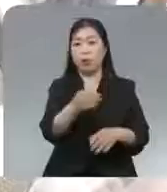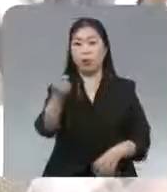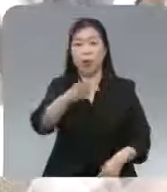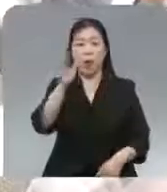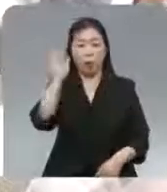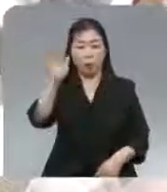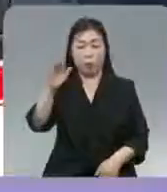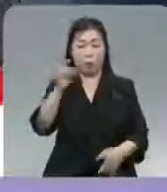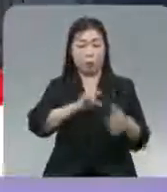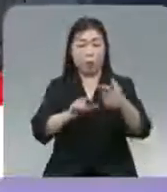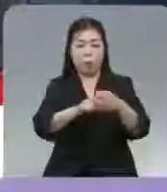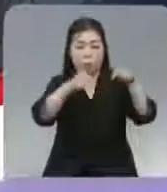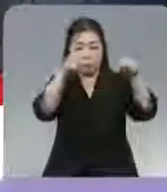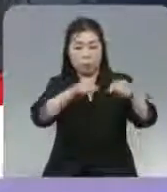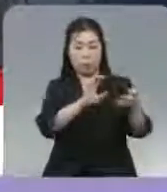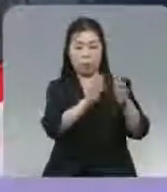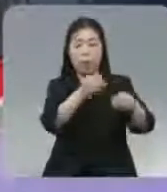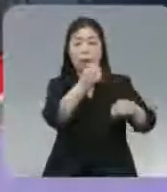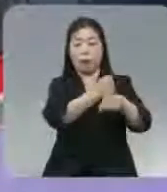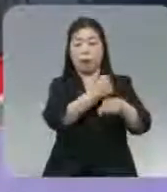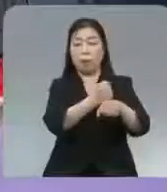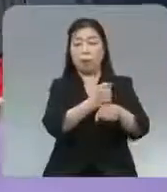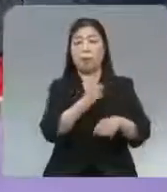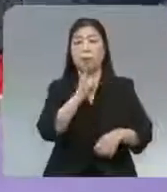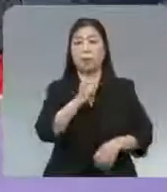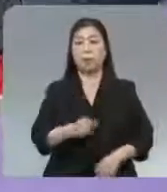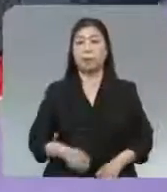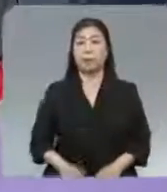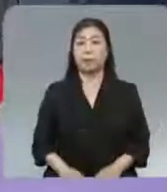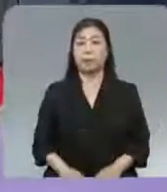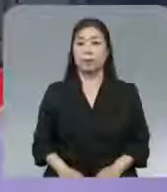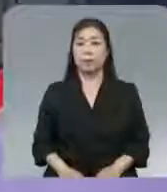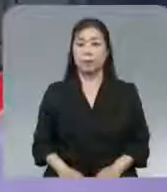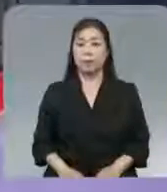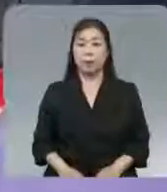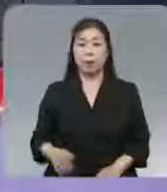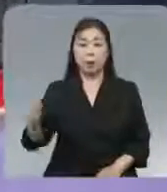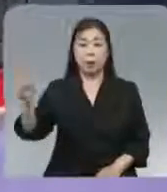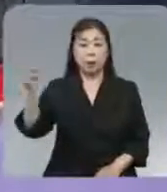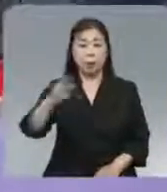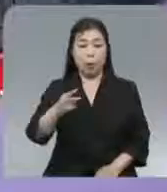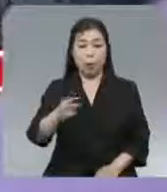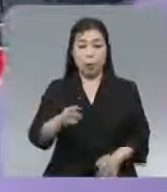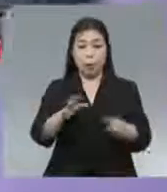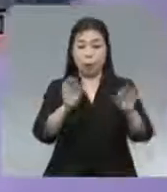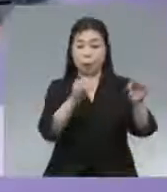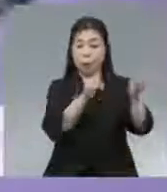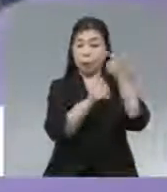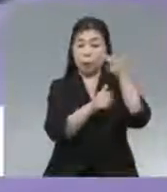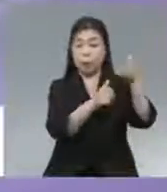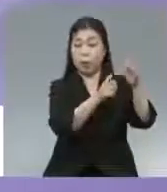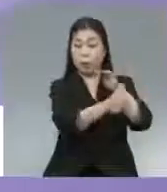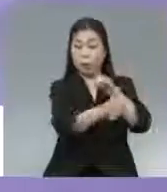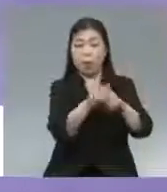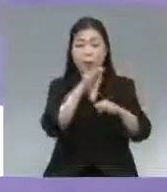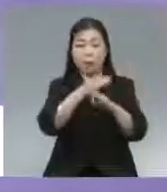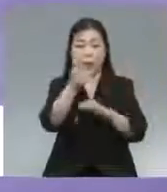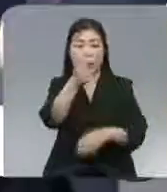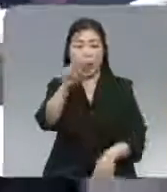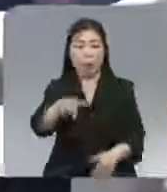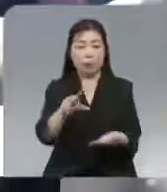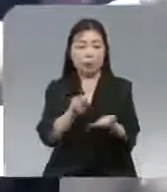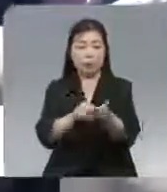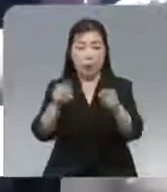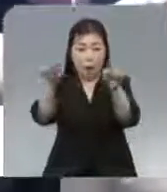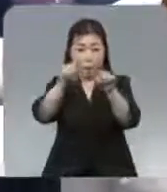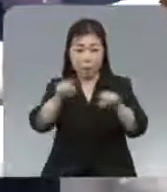conjuntos para brindar asistencia a dicho país asimismo señaló que los aliados mantienen una fuerte vigilancia sobre el desarrollo de armas de destrucción